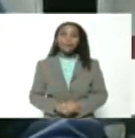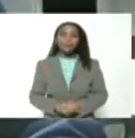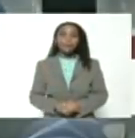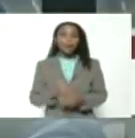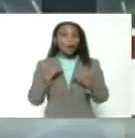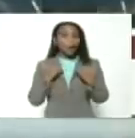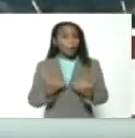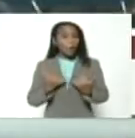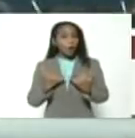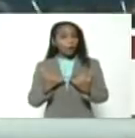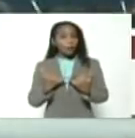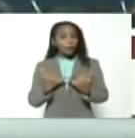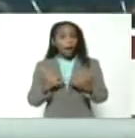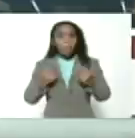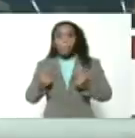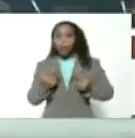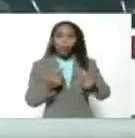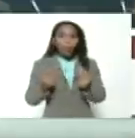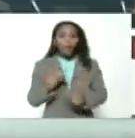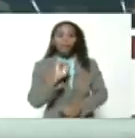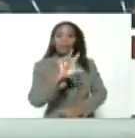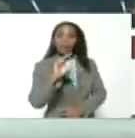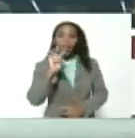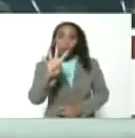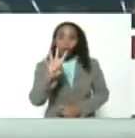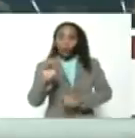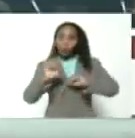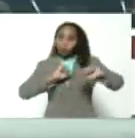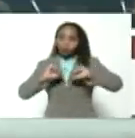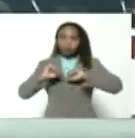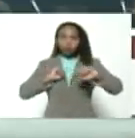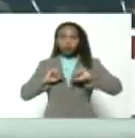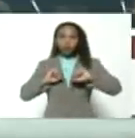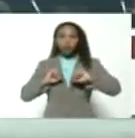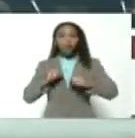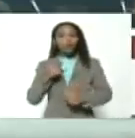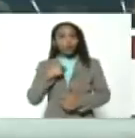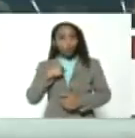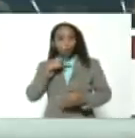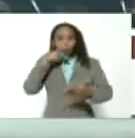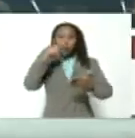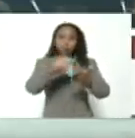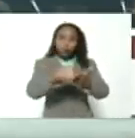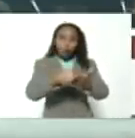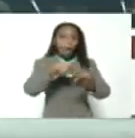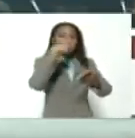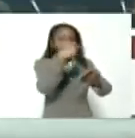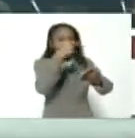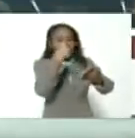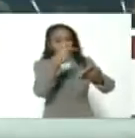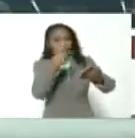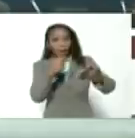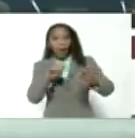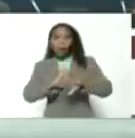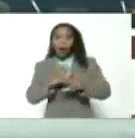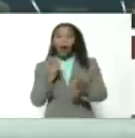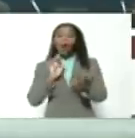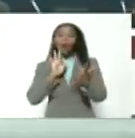Ahora, se activaron 34 movimientos. Yo los voy a nombrar uno por uno, porque están